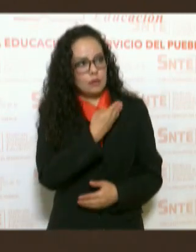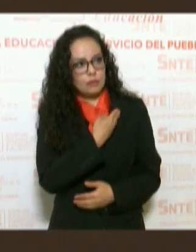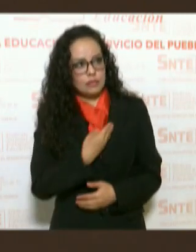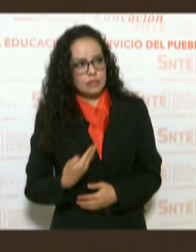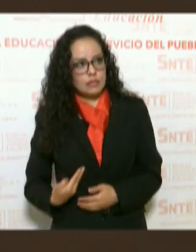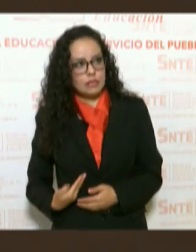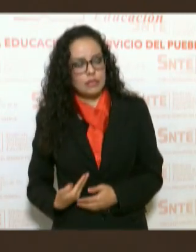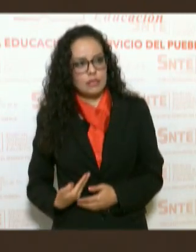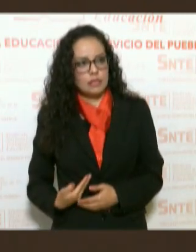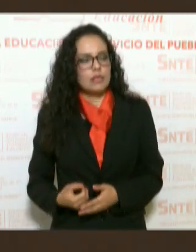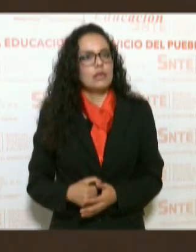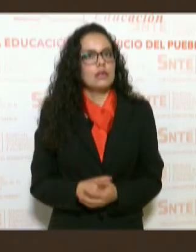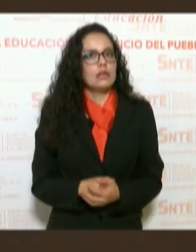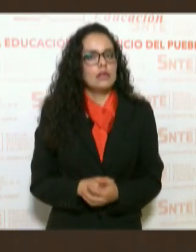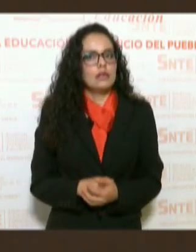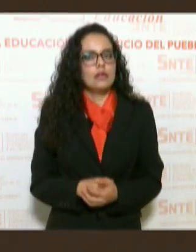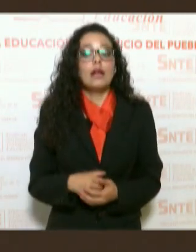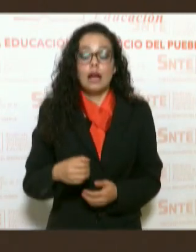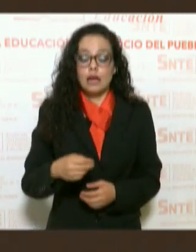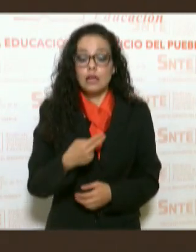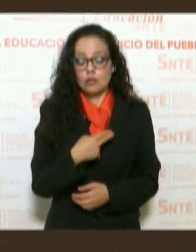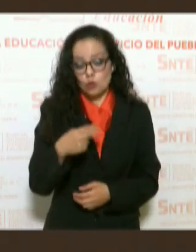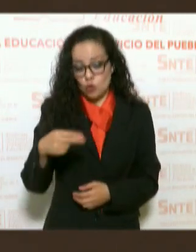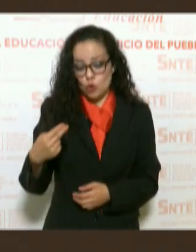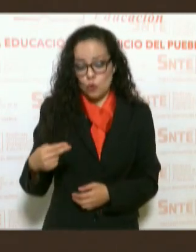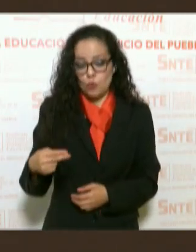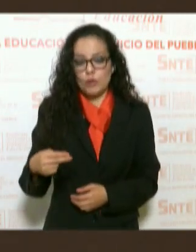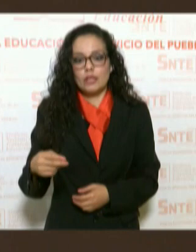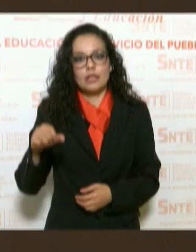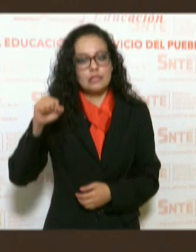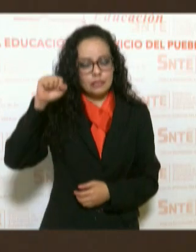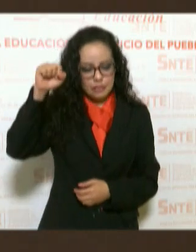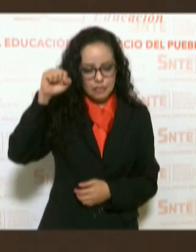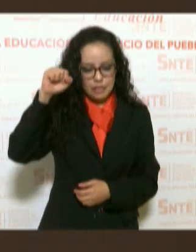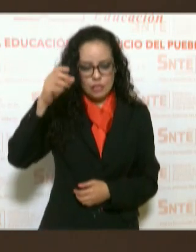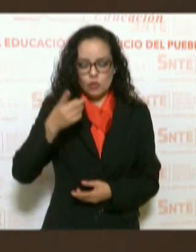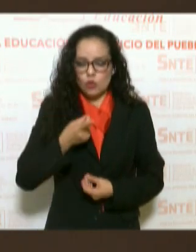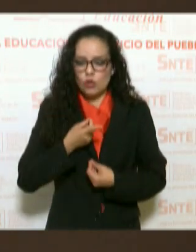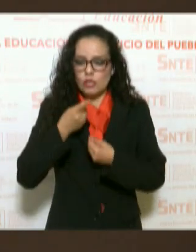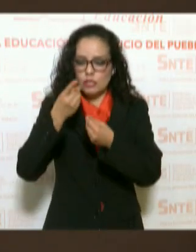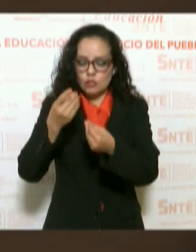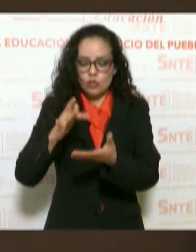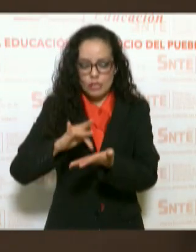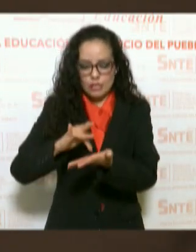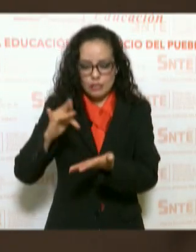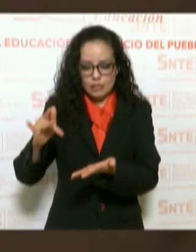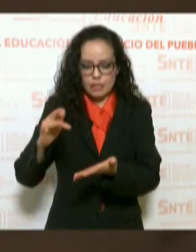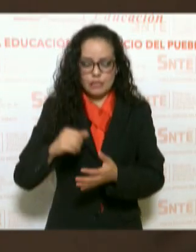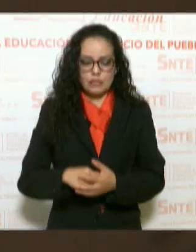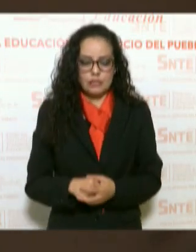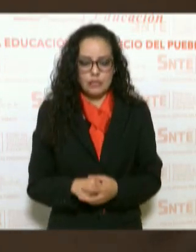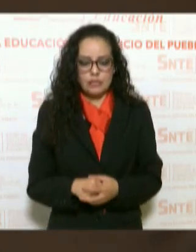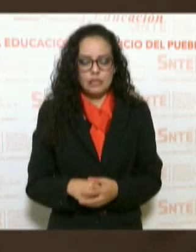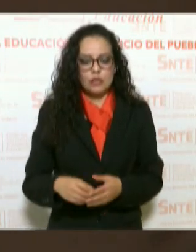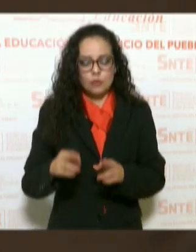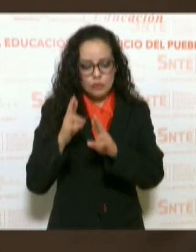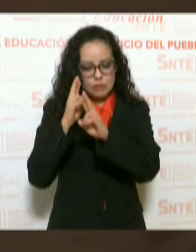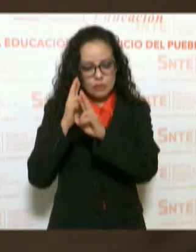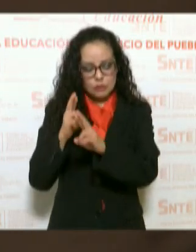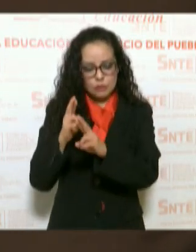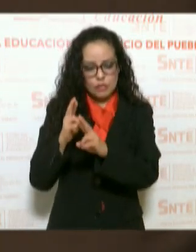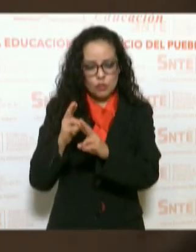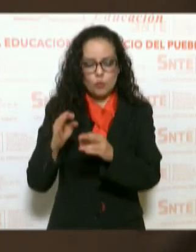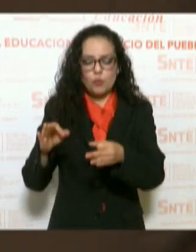a la Internacional de la Educación nuestro más amplio reconocimiento por la cercanía y respaldo